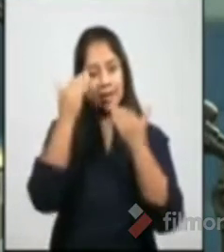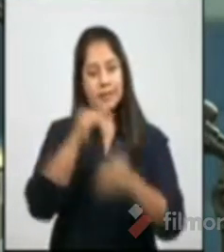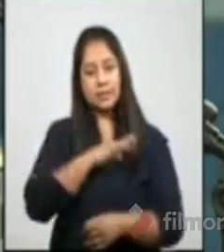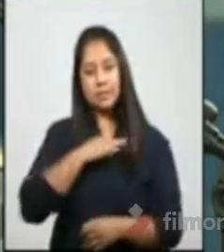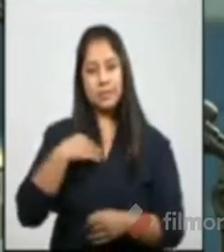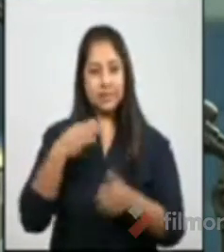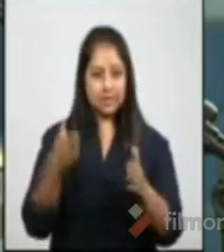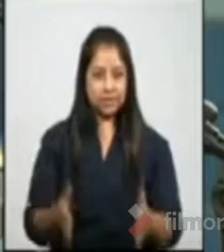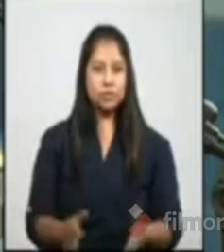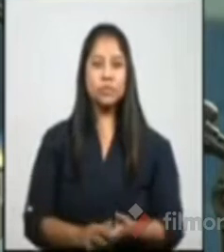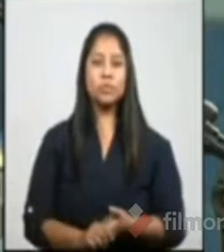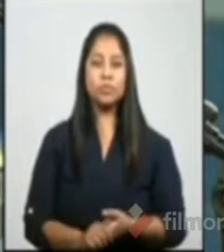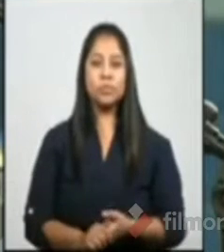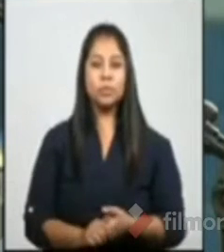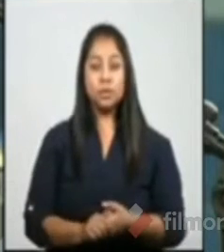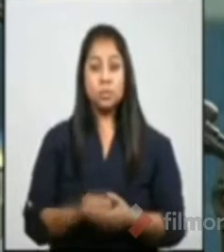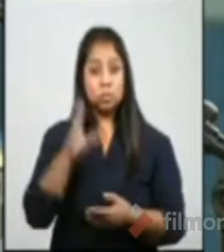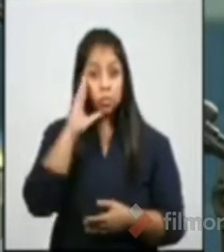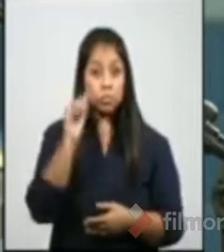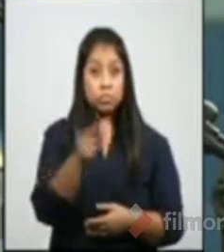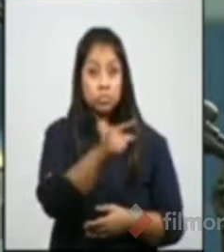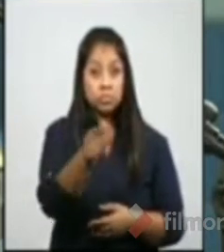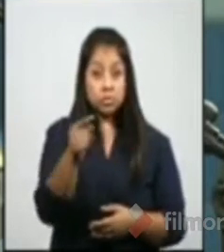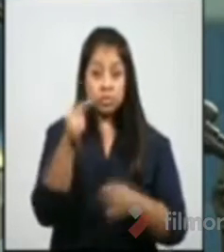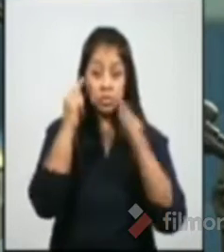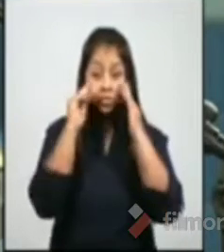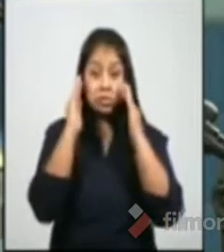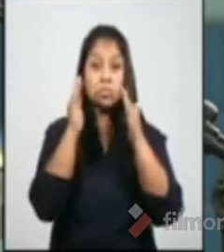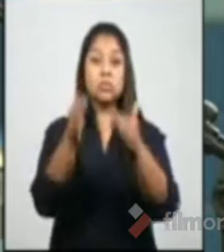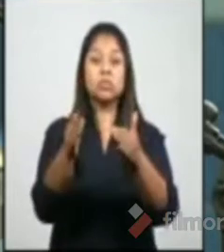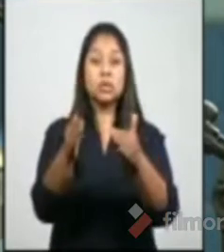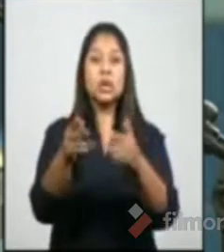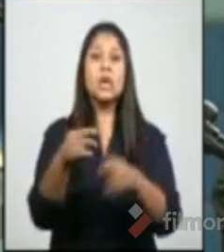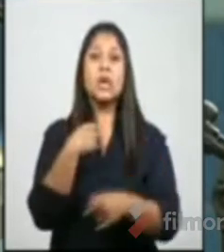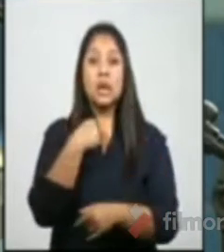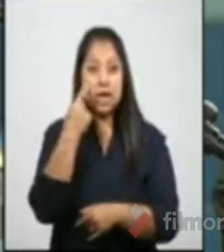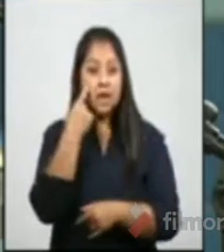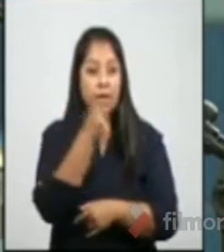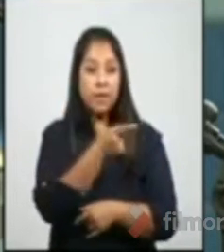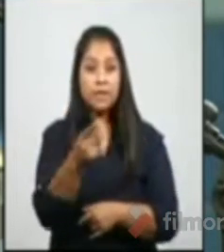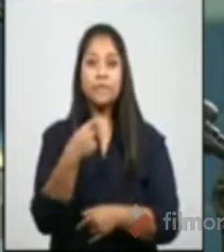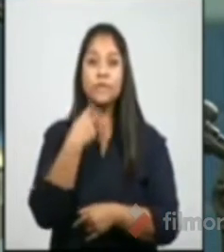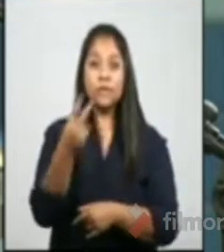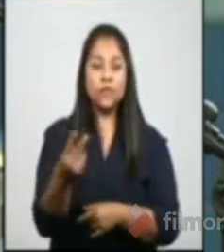ministro, porque ha escuchado la voz del pueblo,